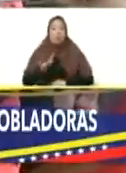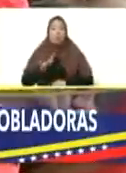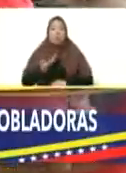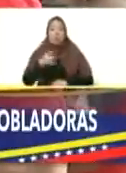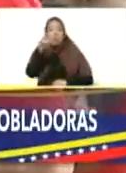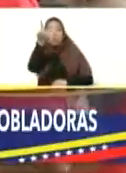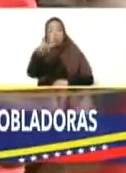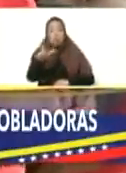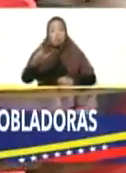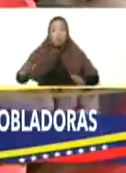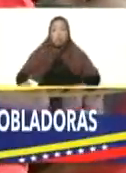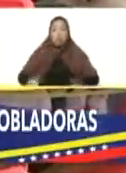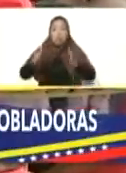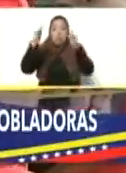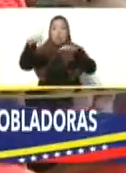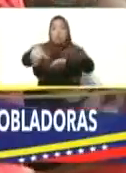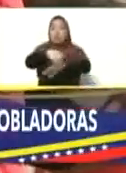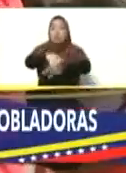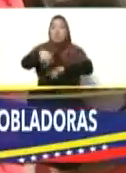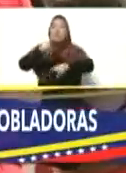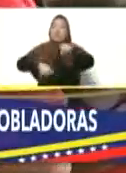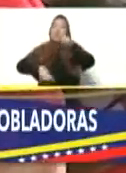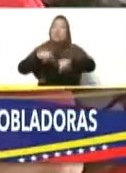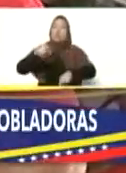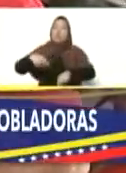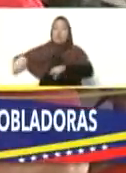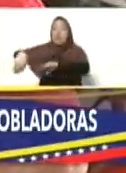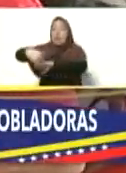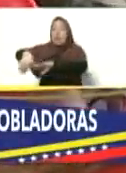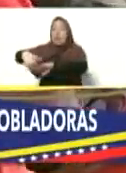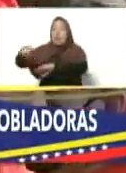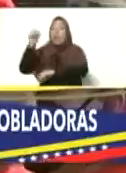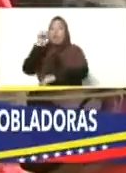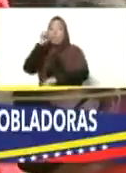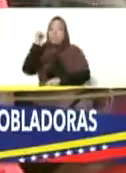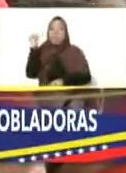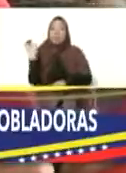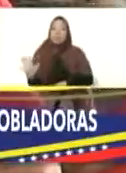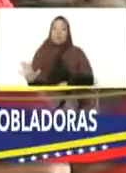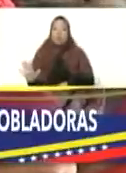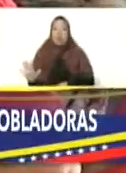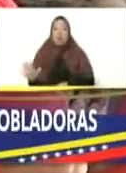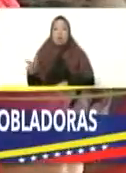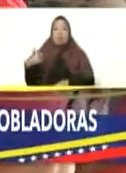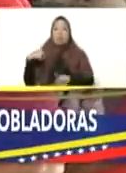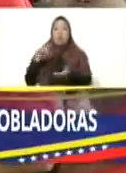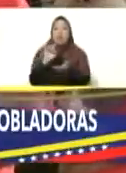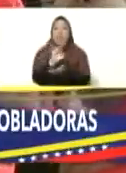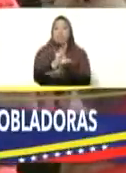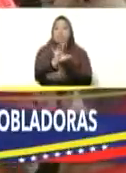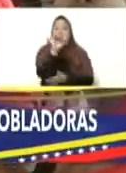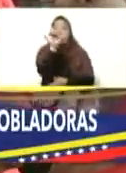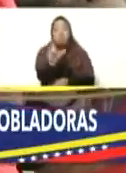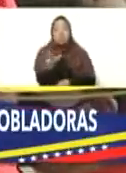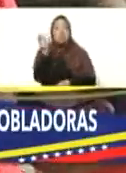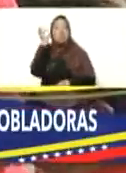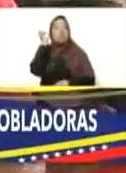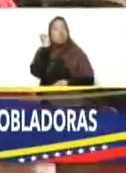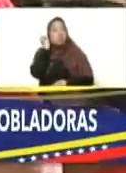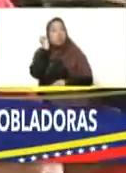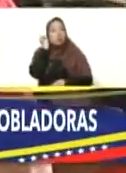condominio la sacó a la calle le sacó sus porotos se lo pusieron en el basurero hicieron que saliera y yo le dije bueno